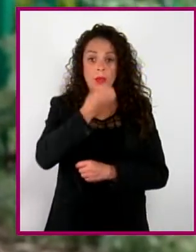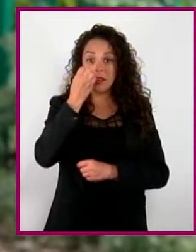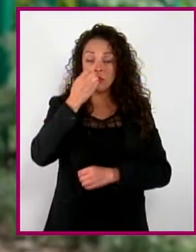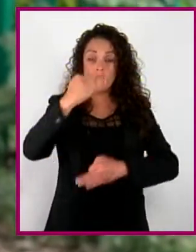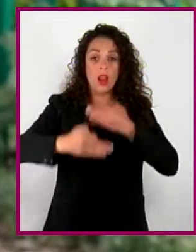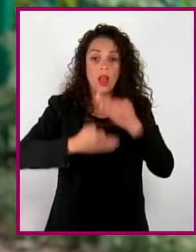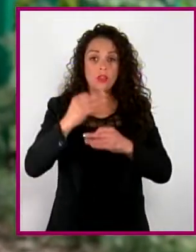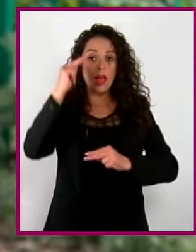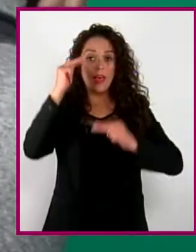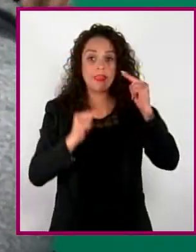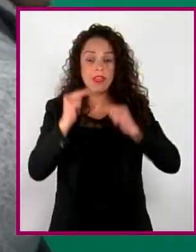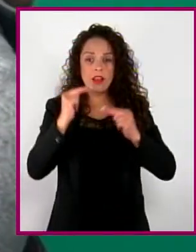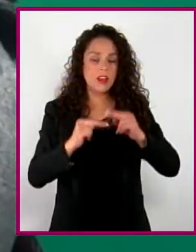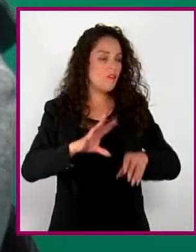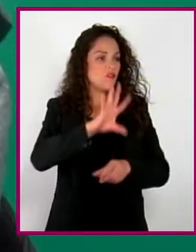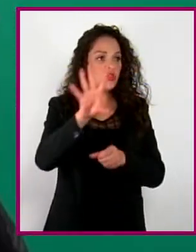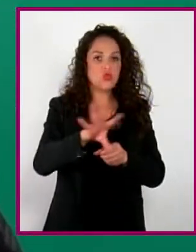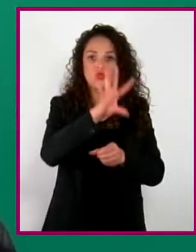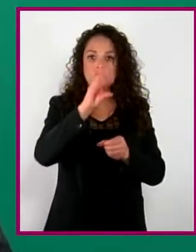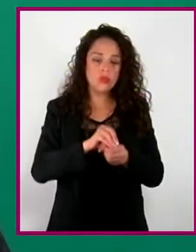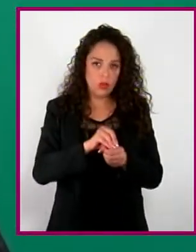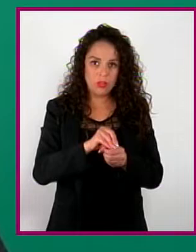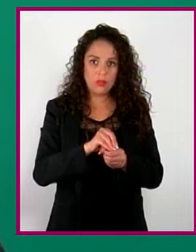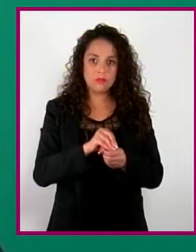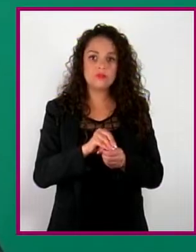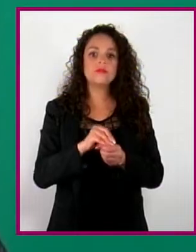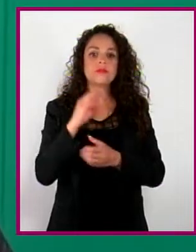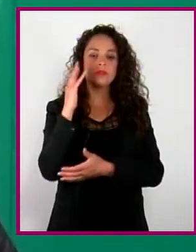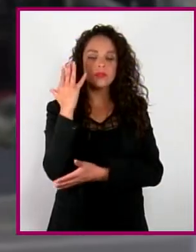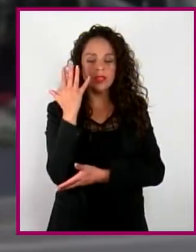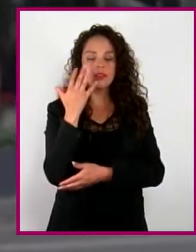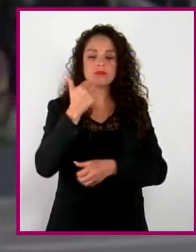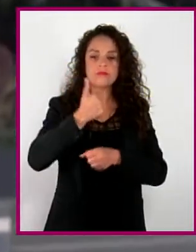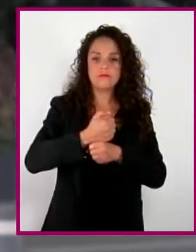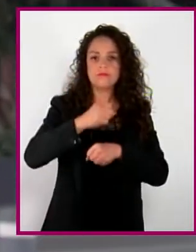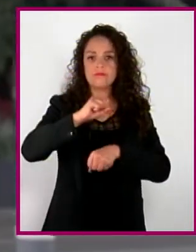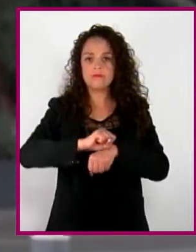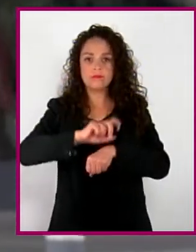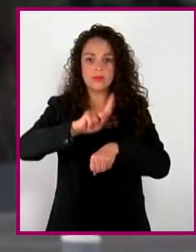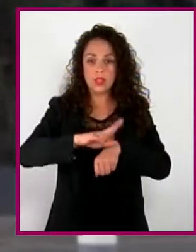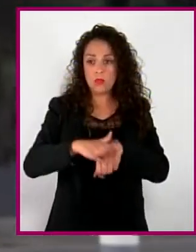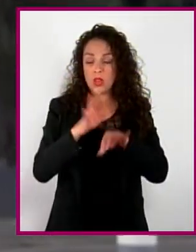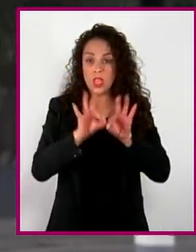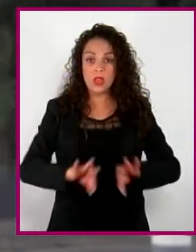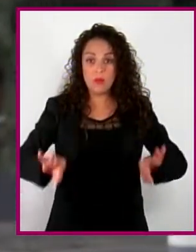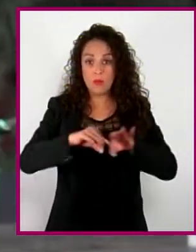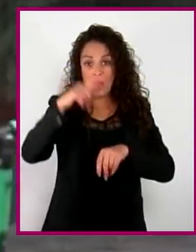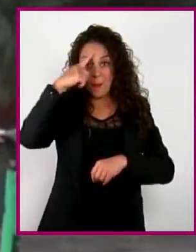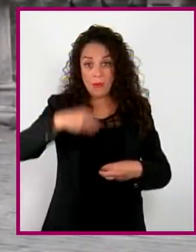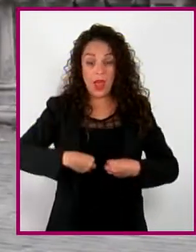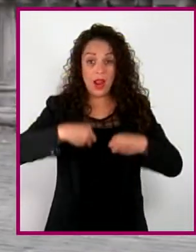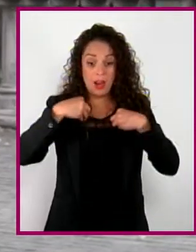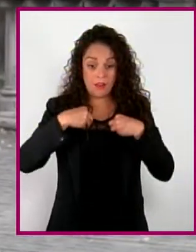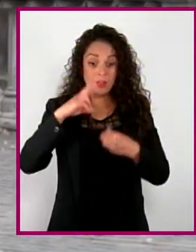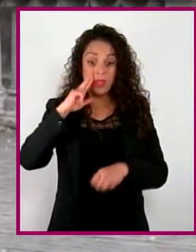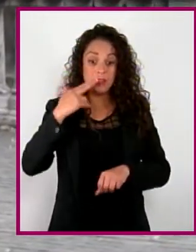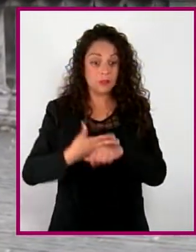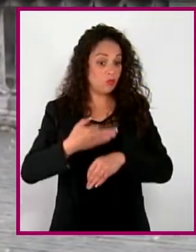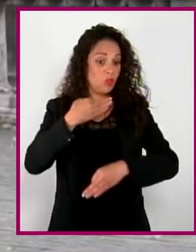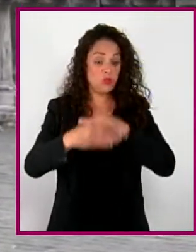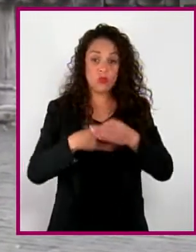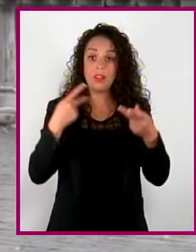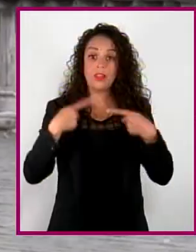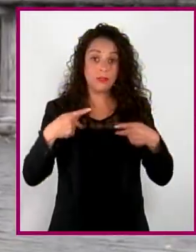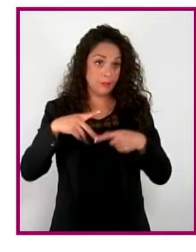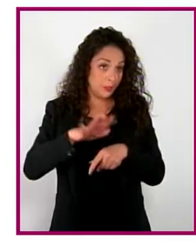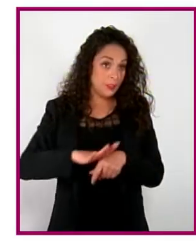los niveles de educación, pues forma parte de la educación para la vida, lo cual es responsabilidad de todos y todas en la